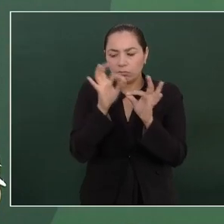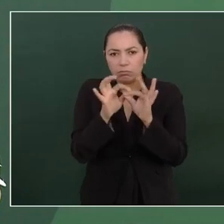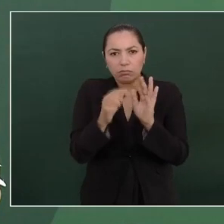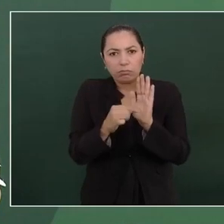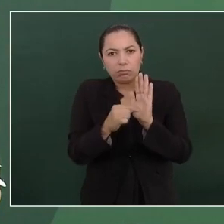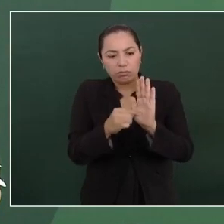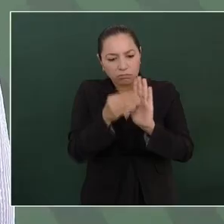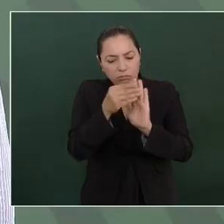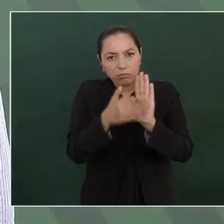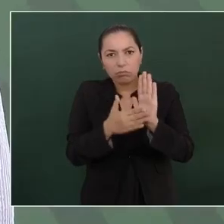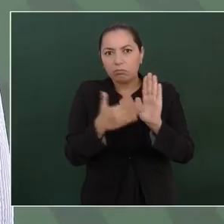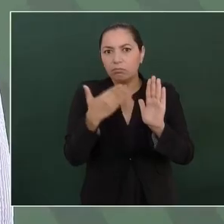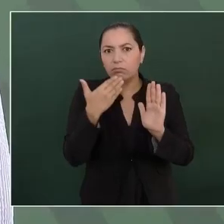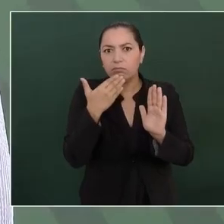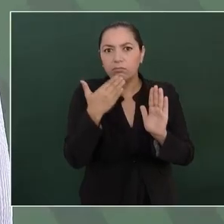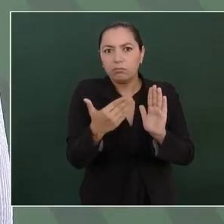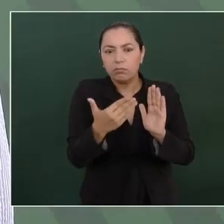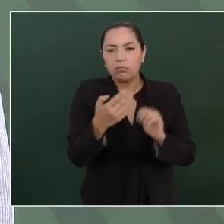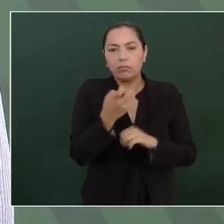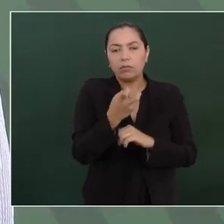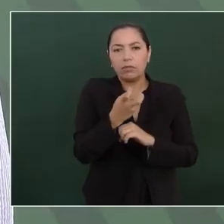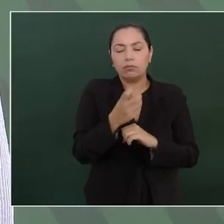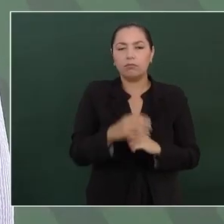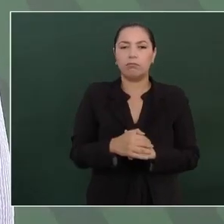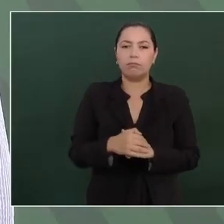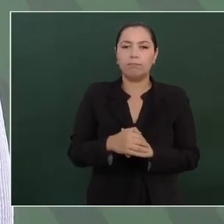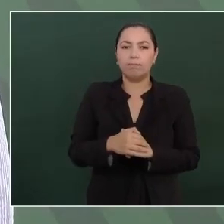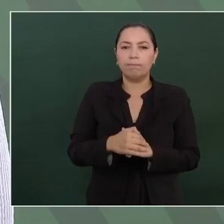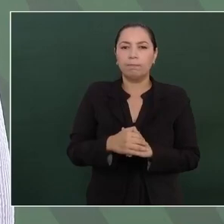que ni los más